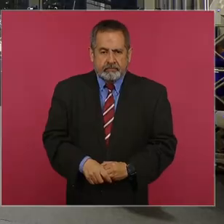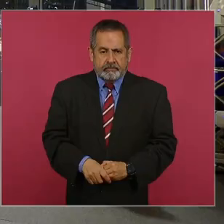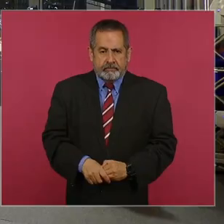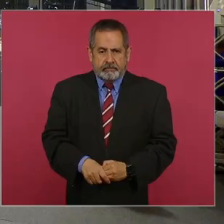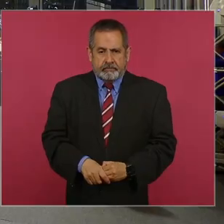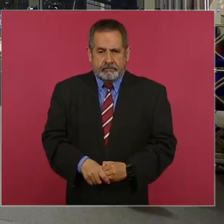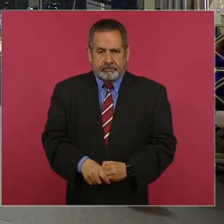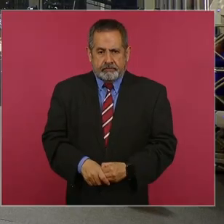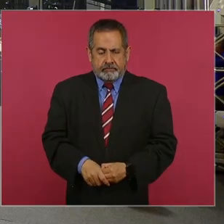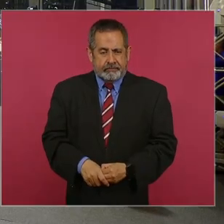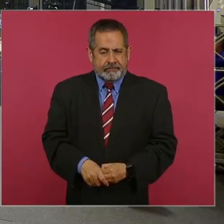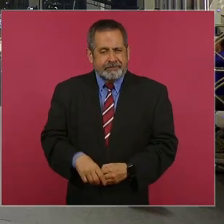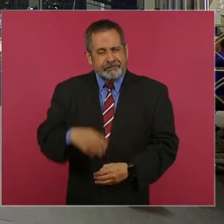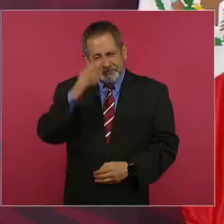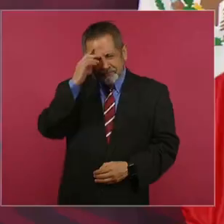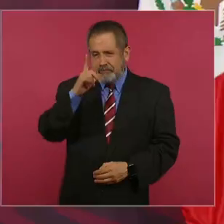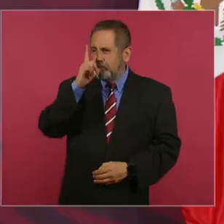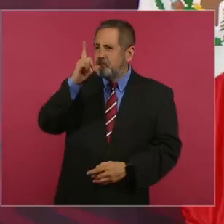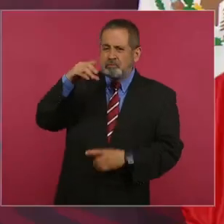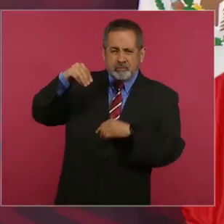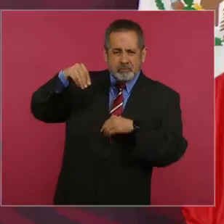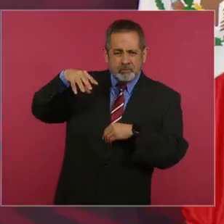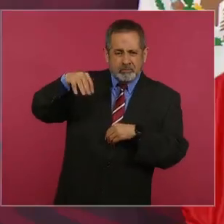todas las luminarias todo